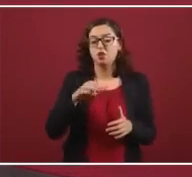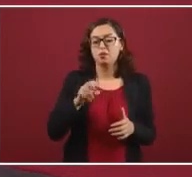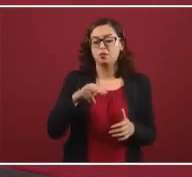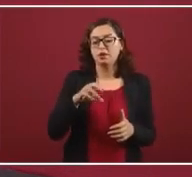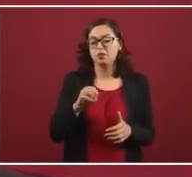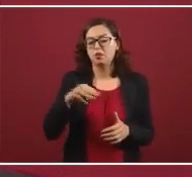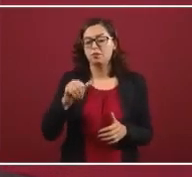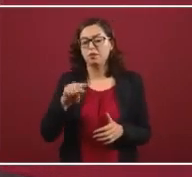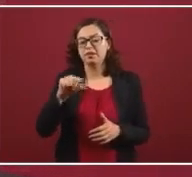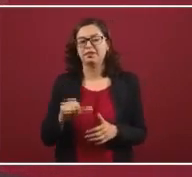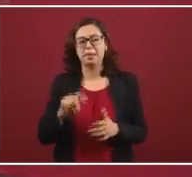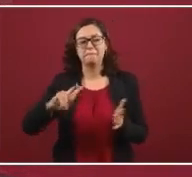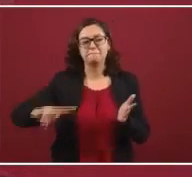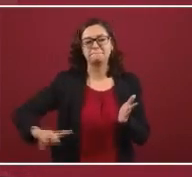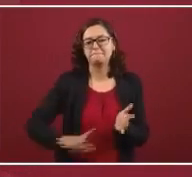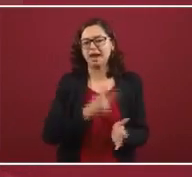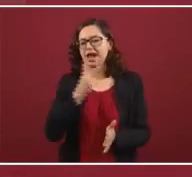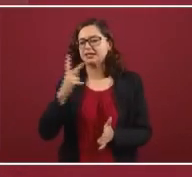¿Cuántas veces en la cárcel?